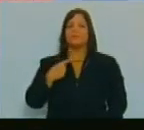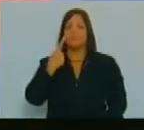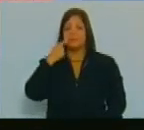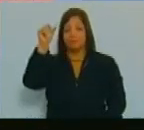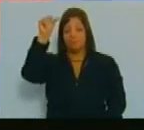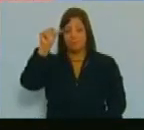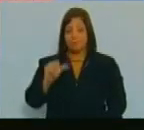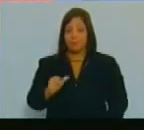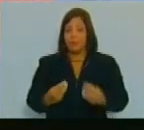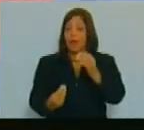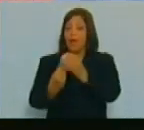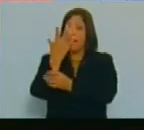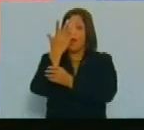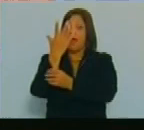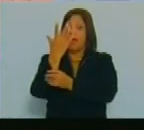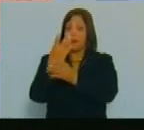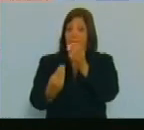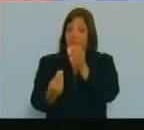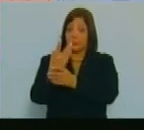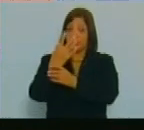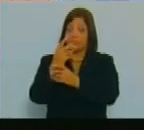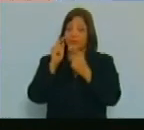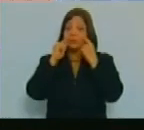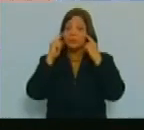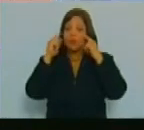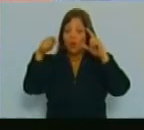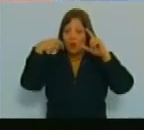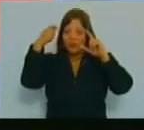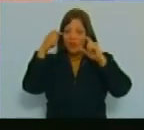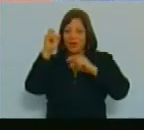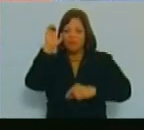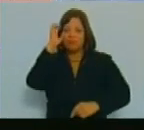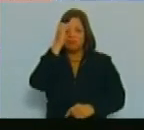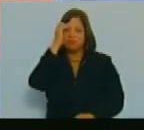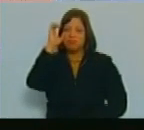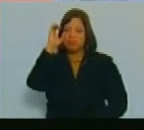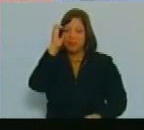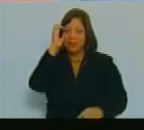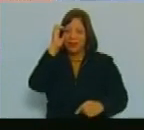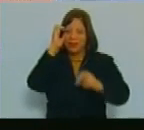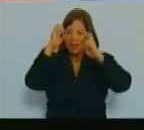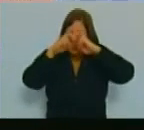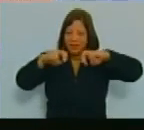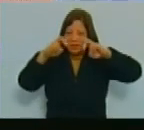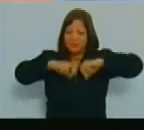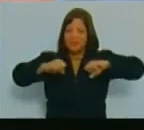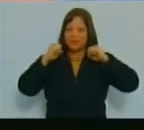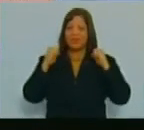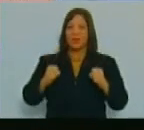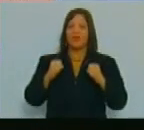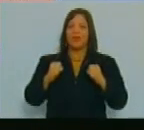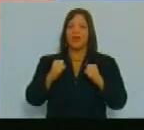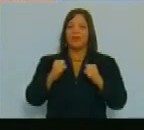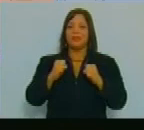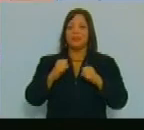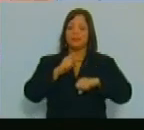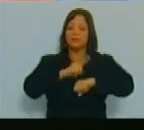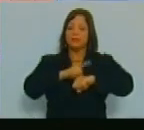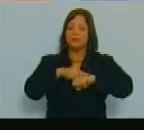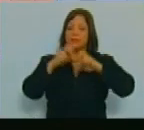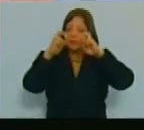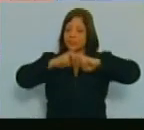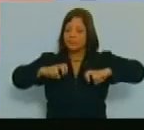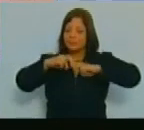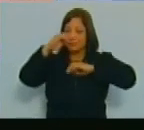y hemos creado un observatorio venezolano de seguridad que